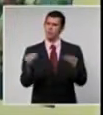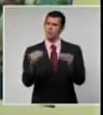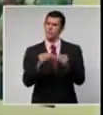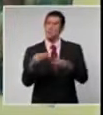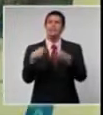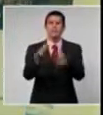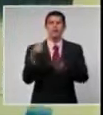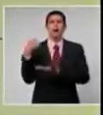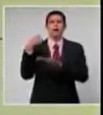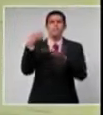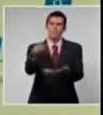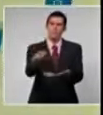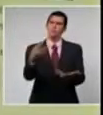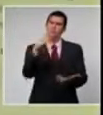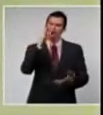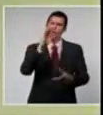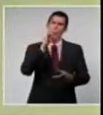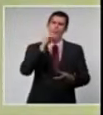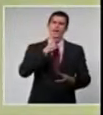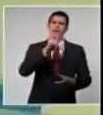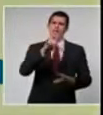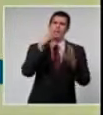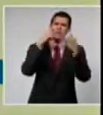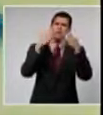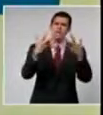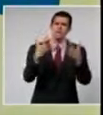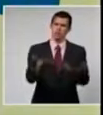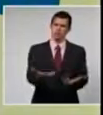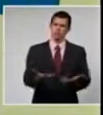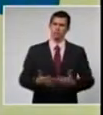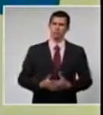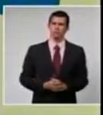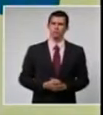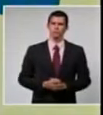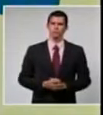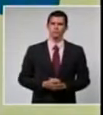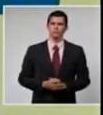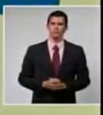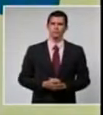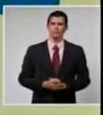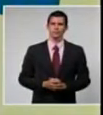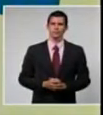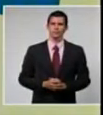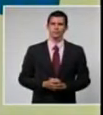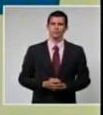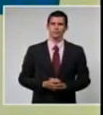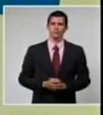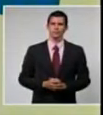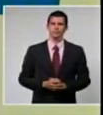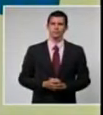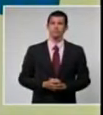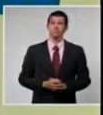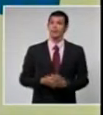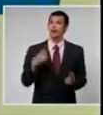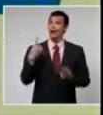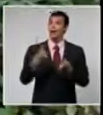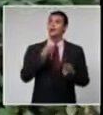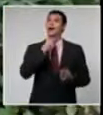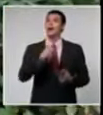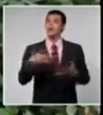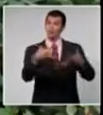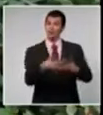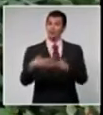se registran cientos de mensajes que llegan desde lugares tan distantes y disímiles como Washington y